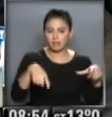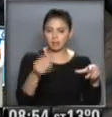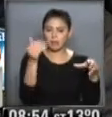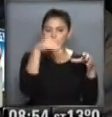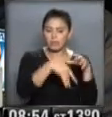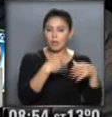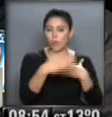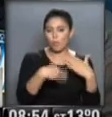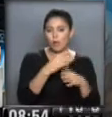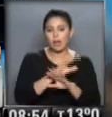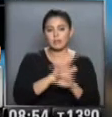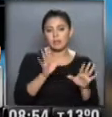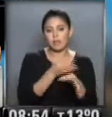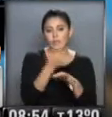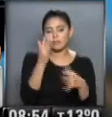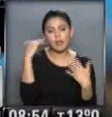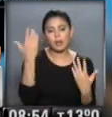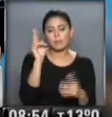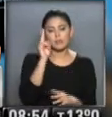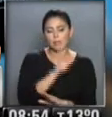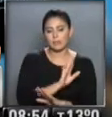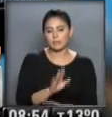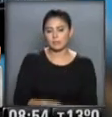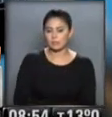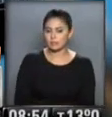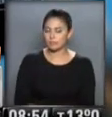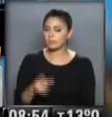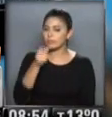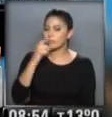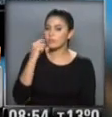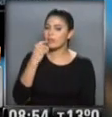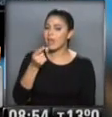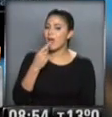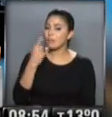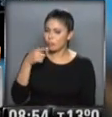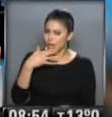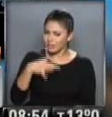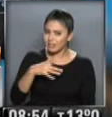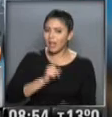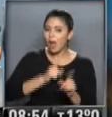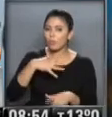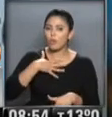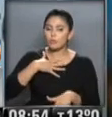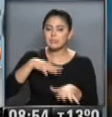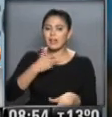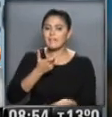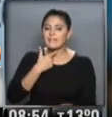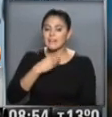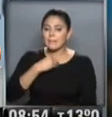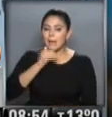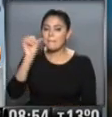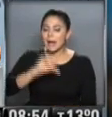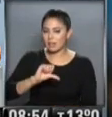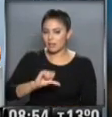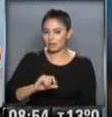y rendir tributo al profesional, ¿no? ¿Entendés que haya algunos hinchas que prefieran perder? Si los